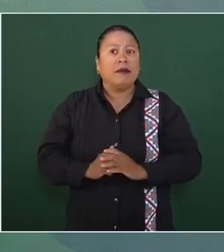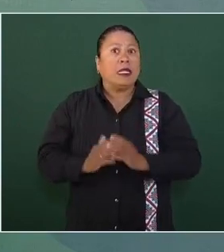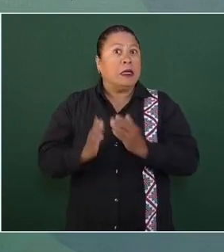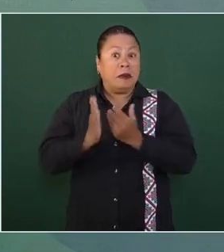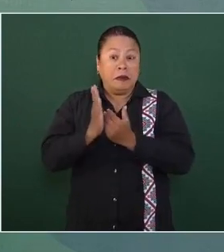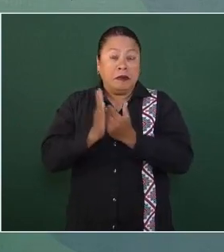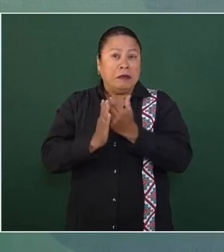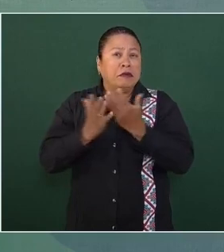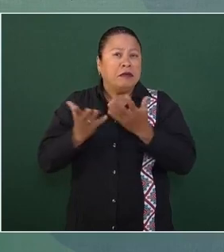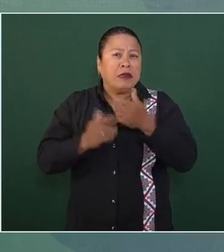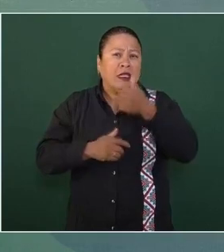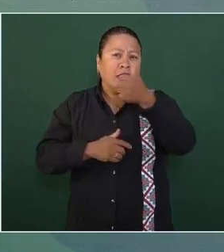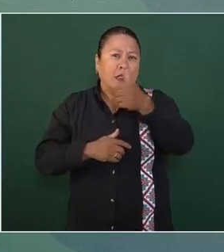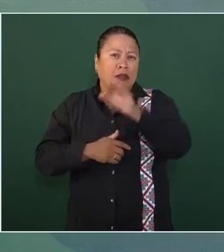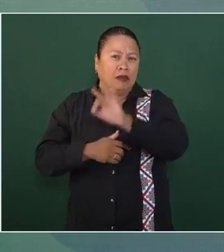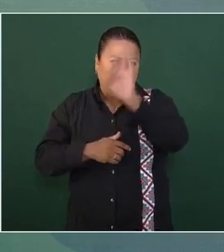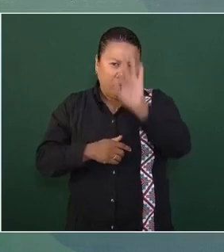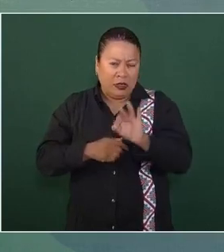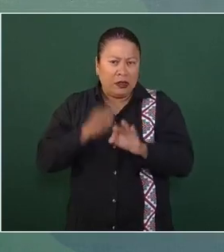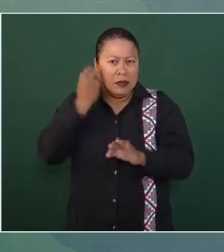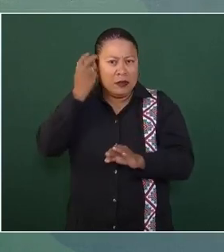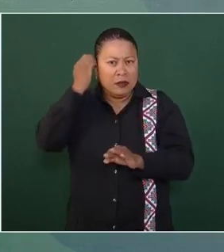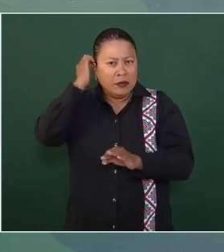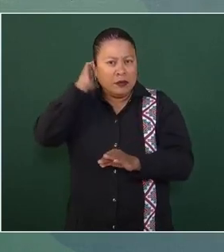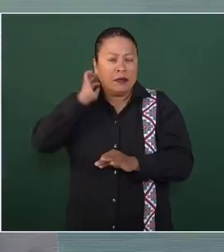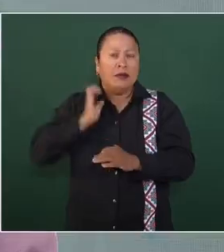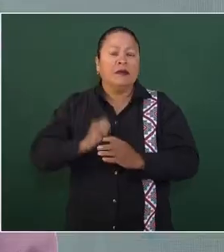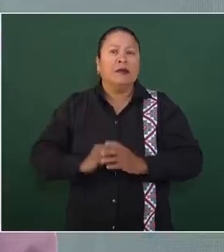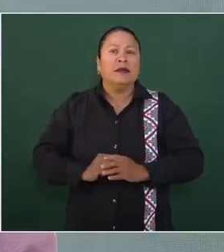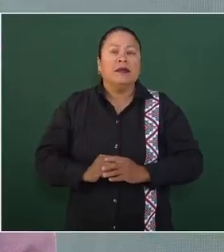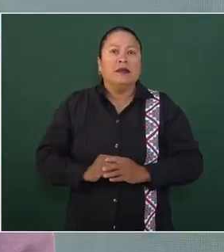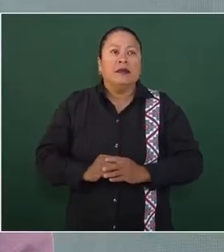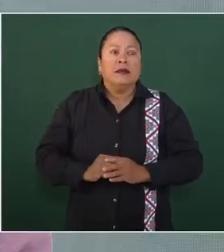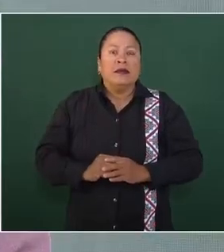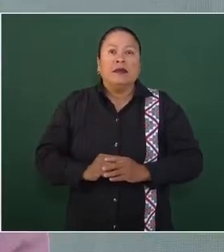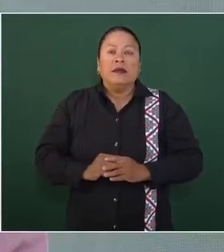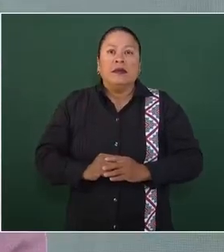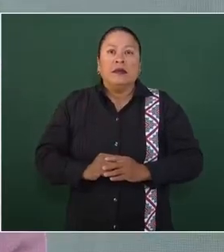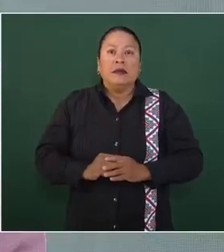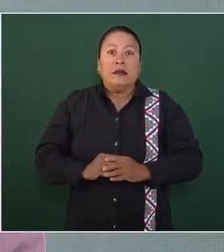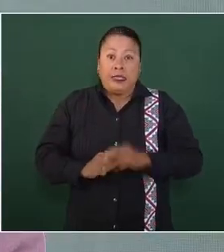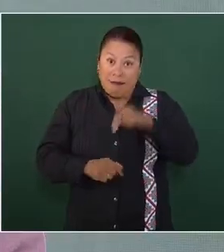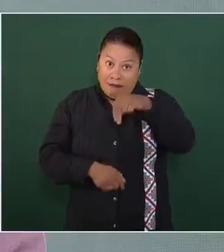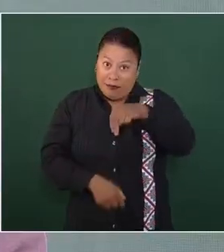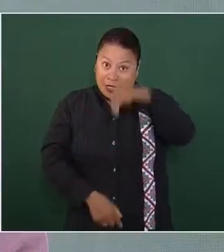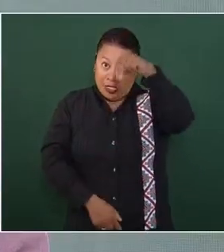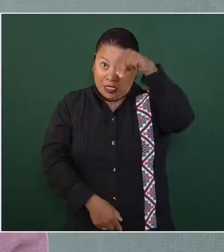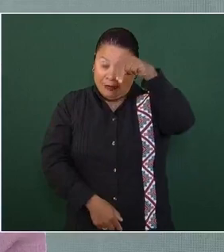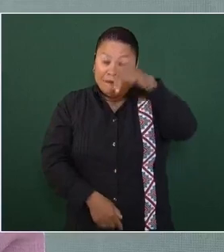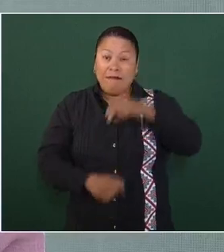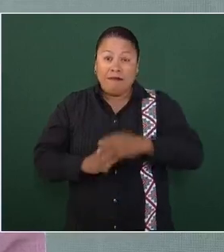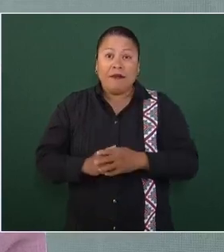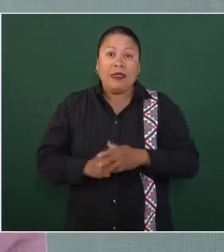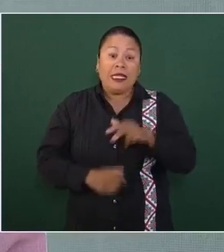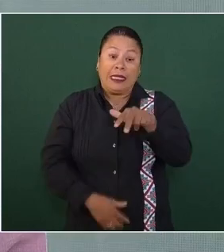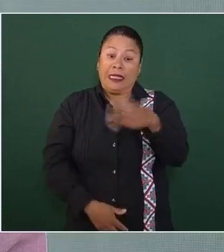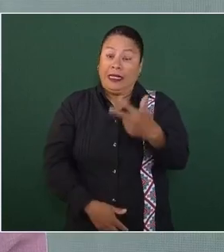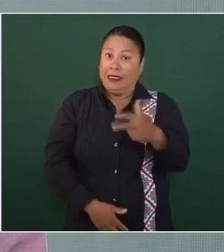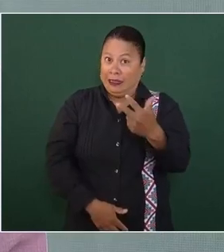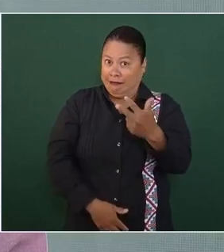promedio seis por ciento y en el norte tres